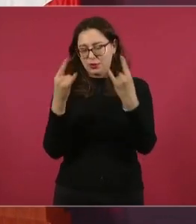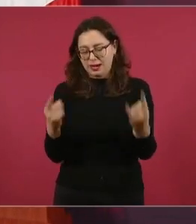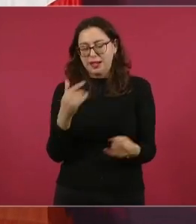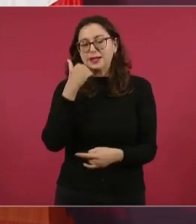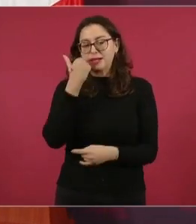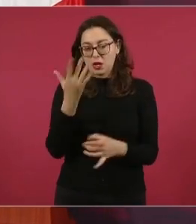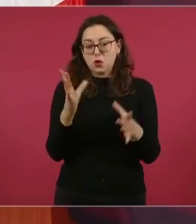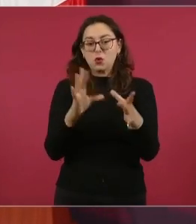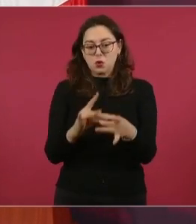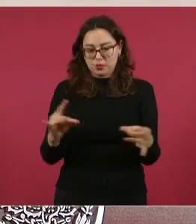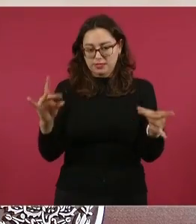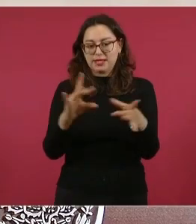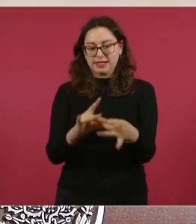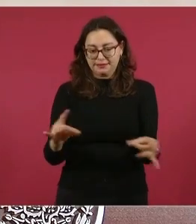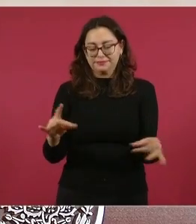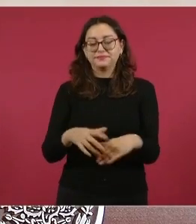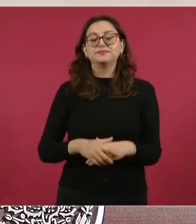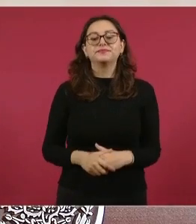a contar ahora.